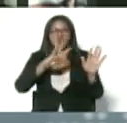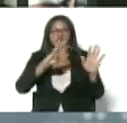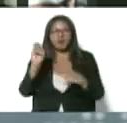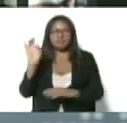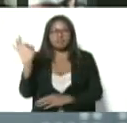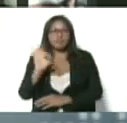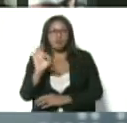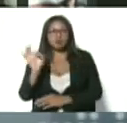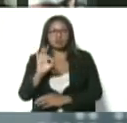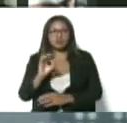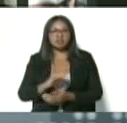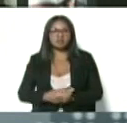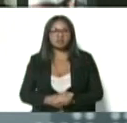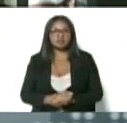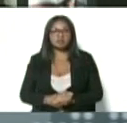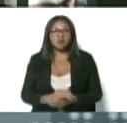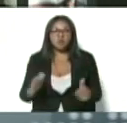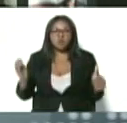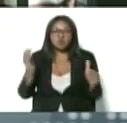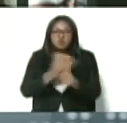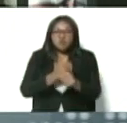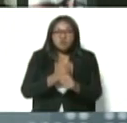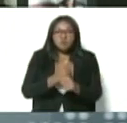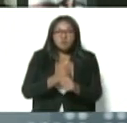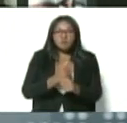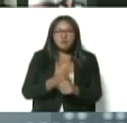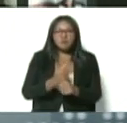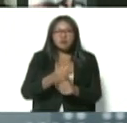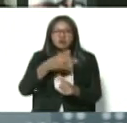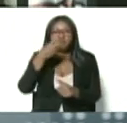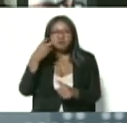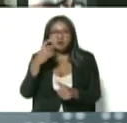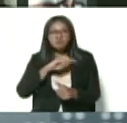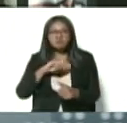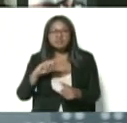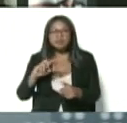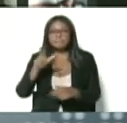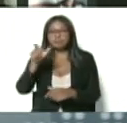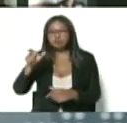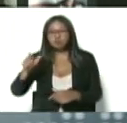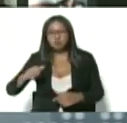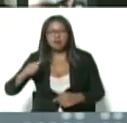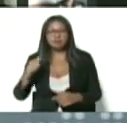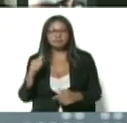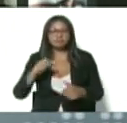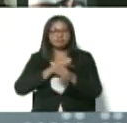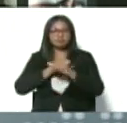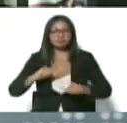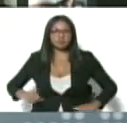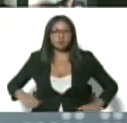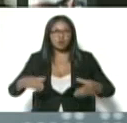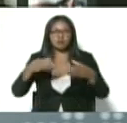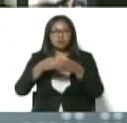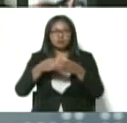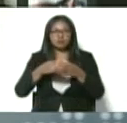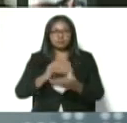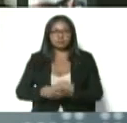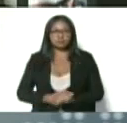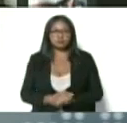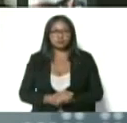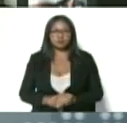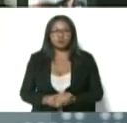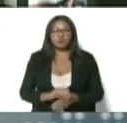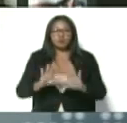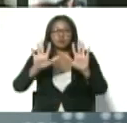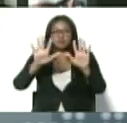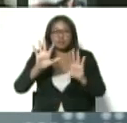pues el droga incautada por nuestros funcionarios funcionarios de la guardia nacional bolivariana un 10 por